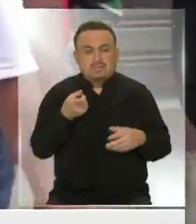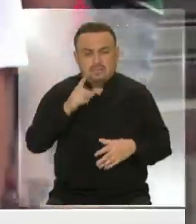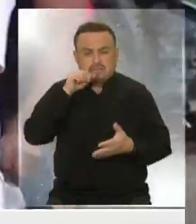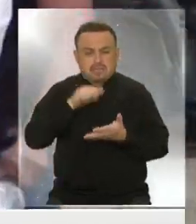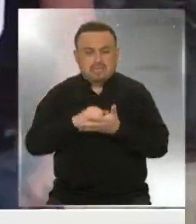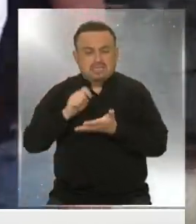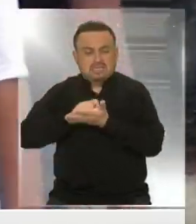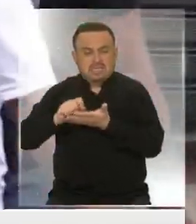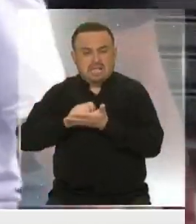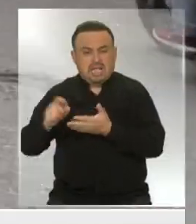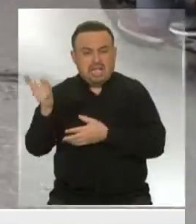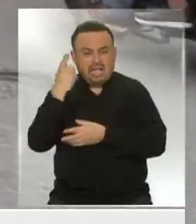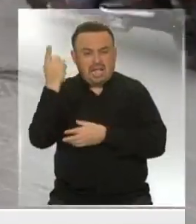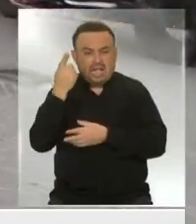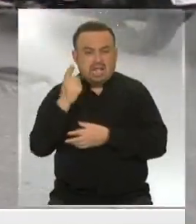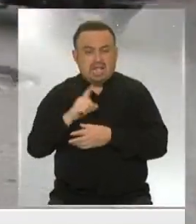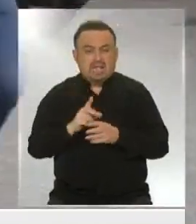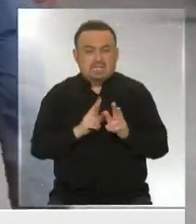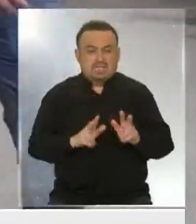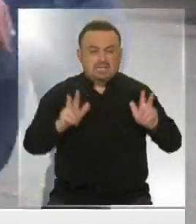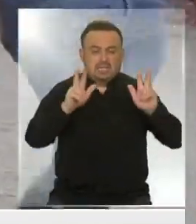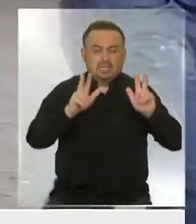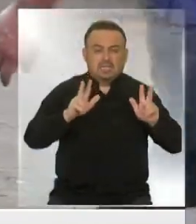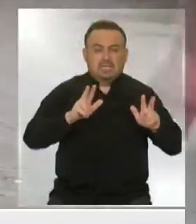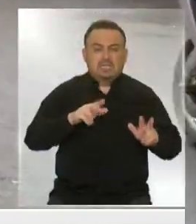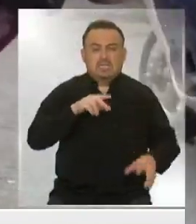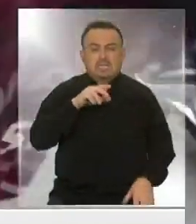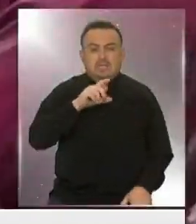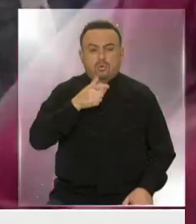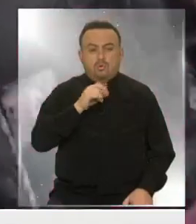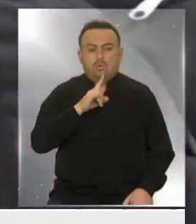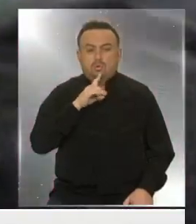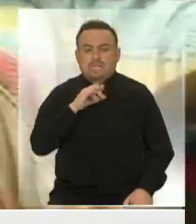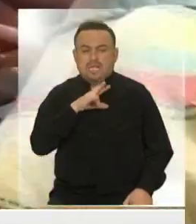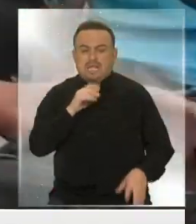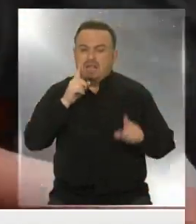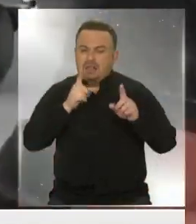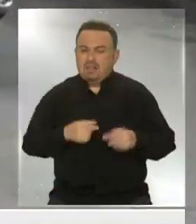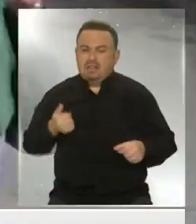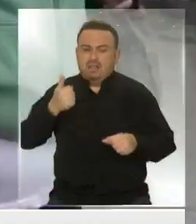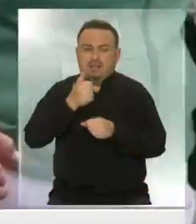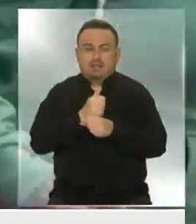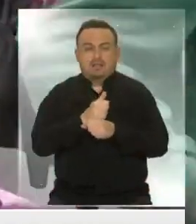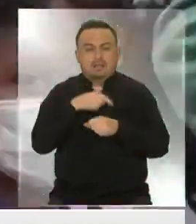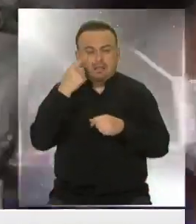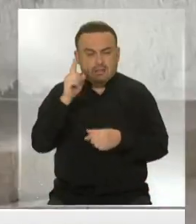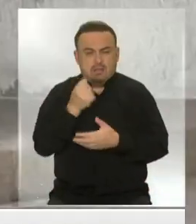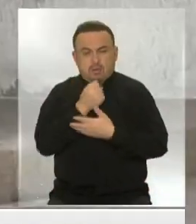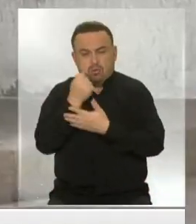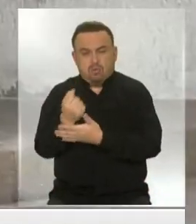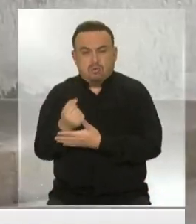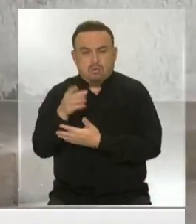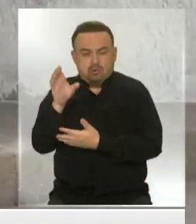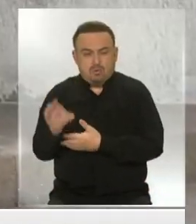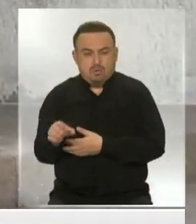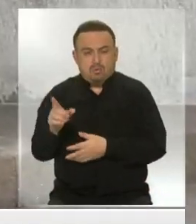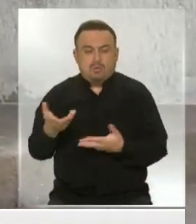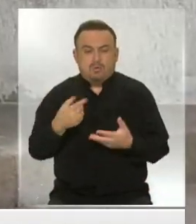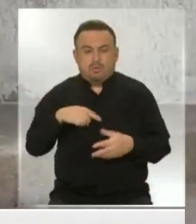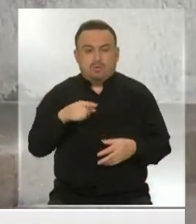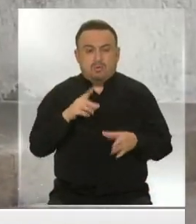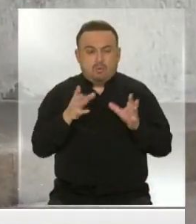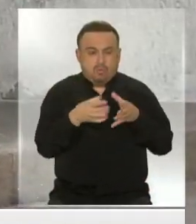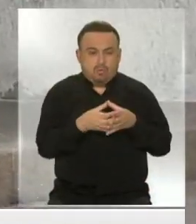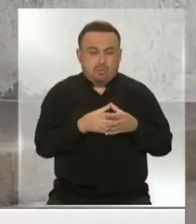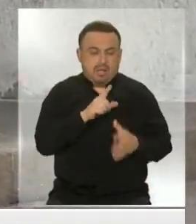que el secretario general de naciones unidas antonio gutiérrez es el que debe asumir el liderazgo para esta ayuda humanitaria también que el